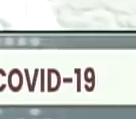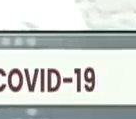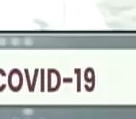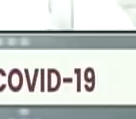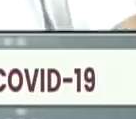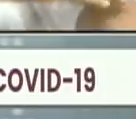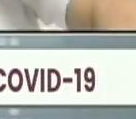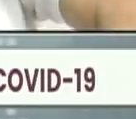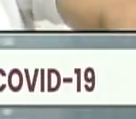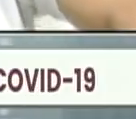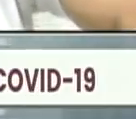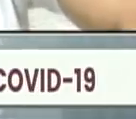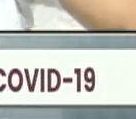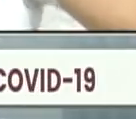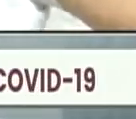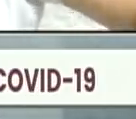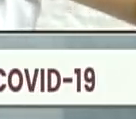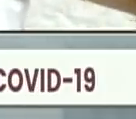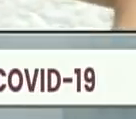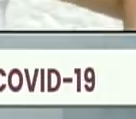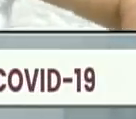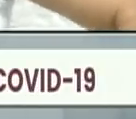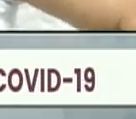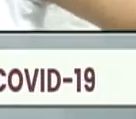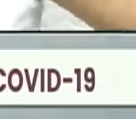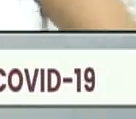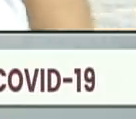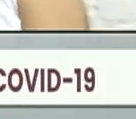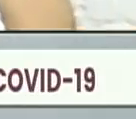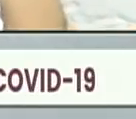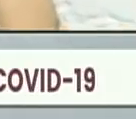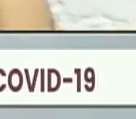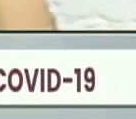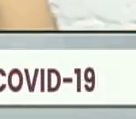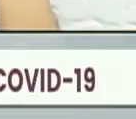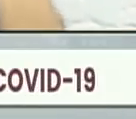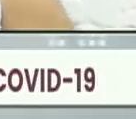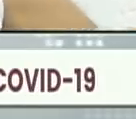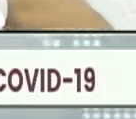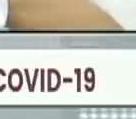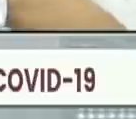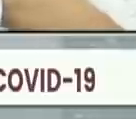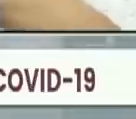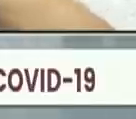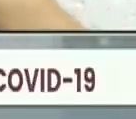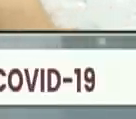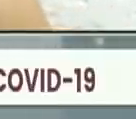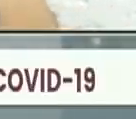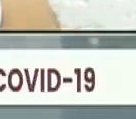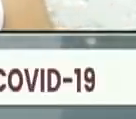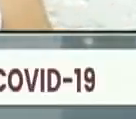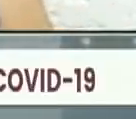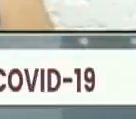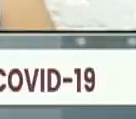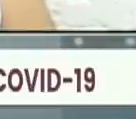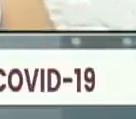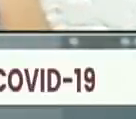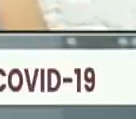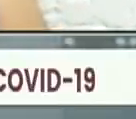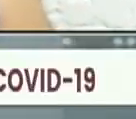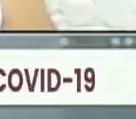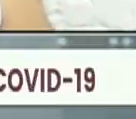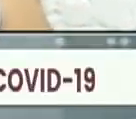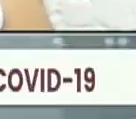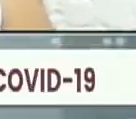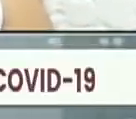lo dije y lo hice. Bueno, me he sentido tranquilo, bien, bien.